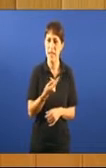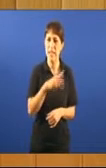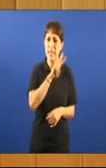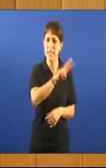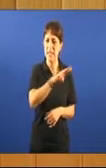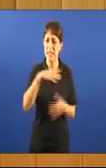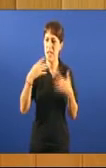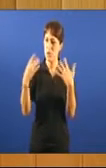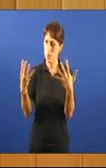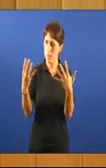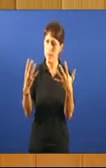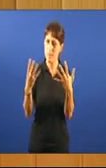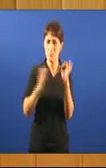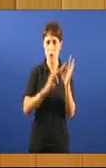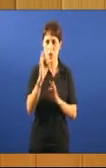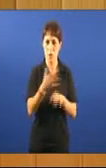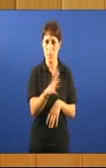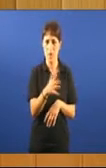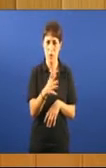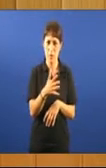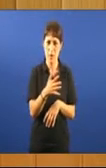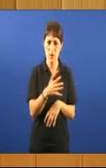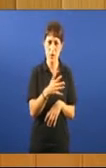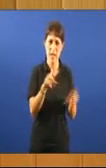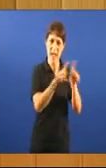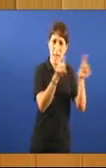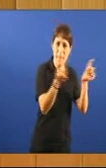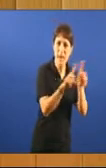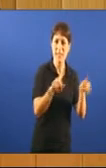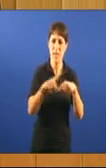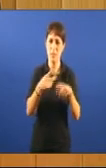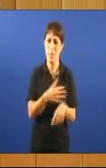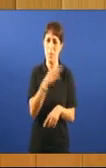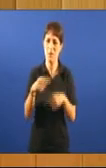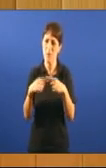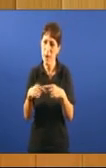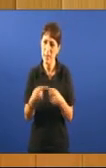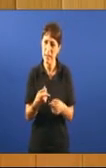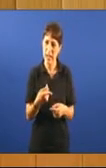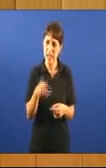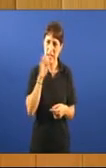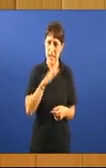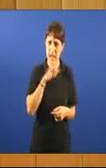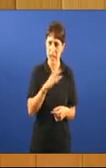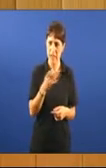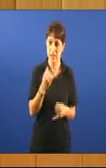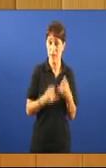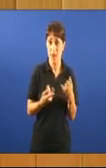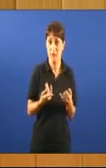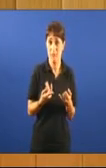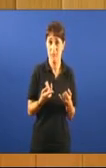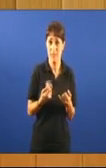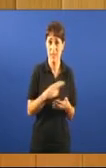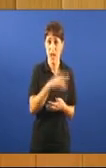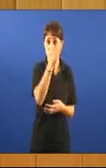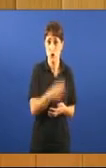beneficia a familias e empresas galegas, a metade do que nos corresponde por poboación. Galiza é